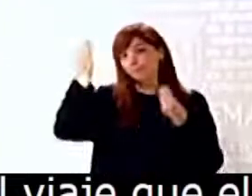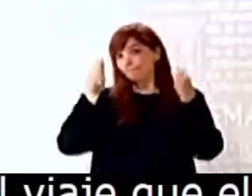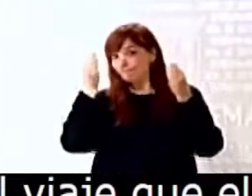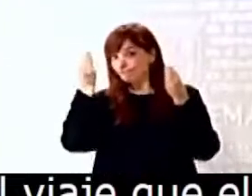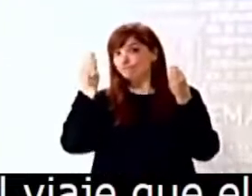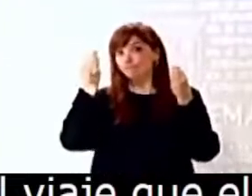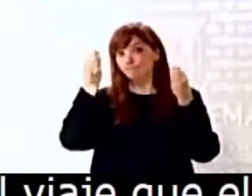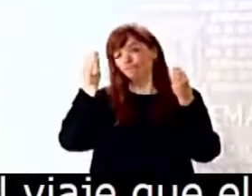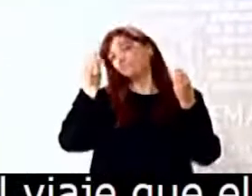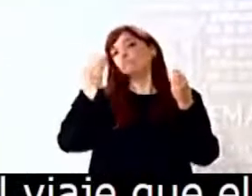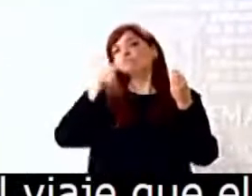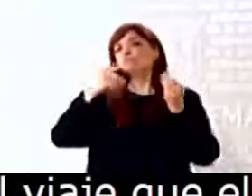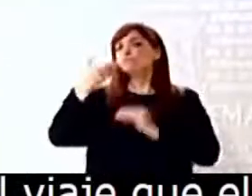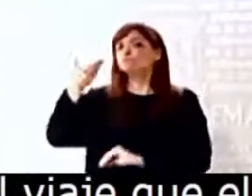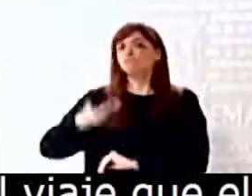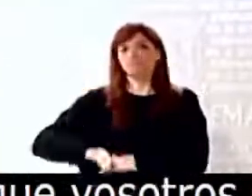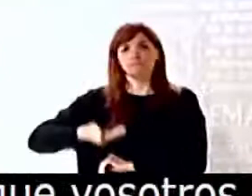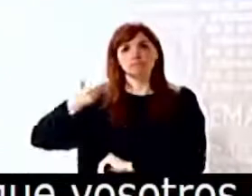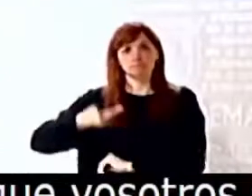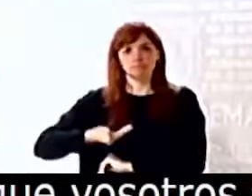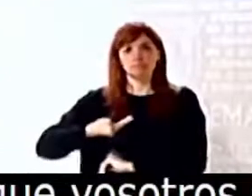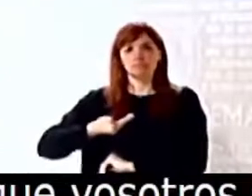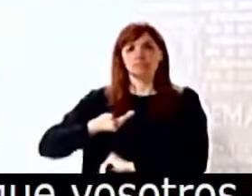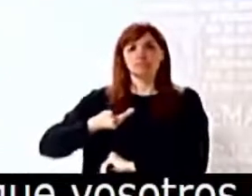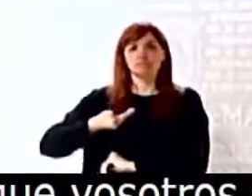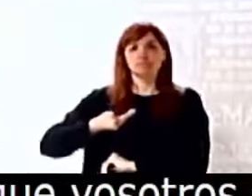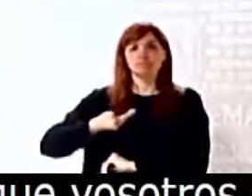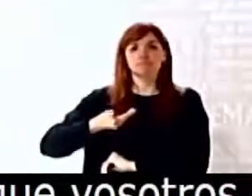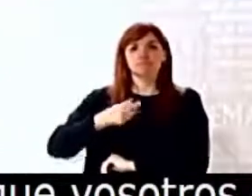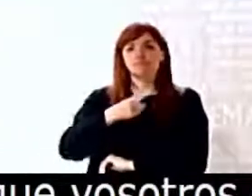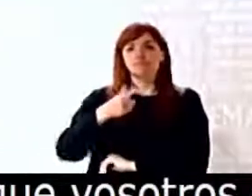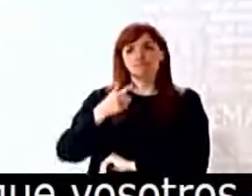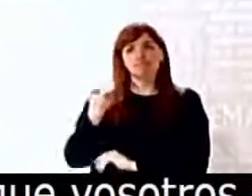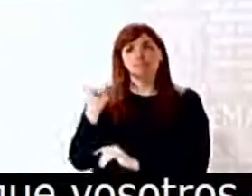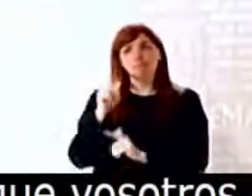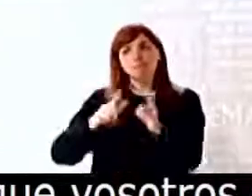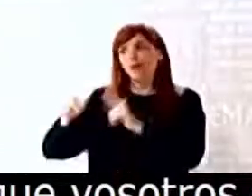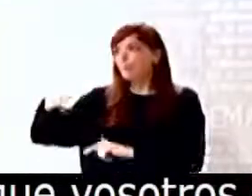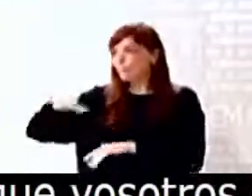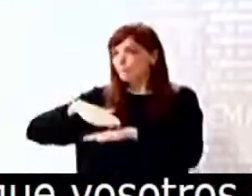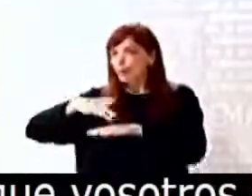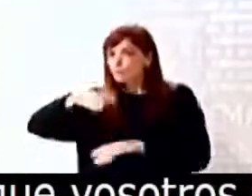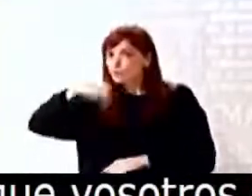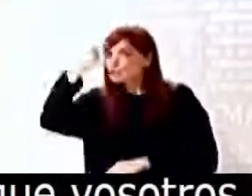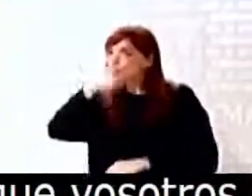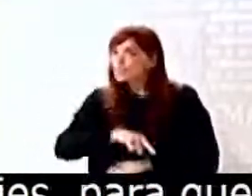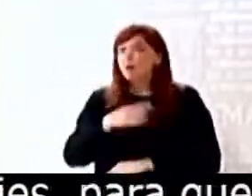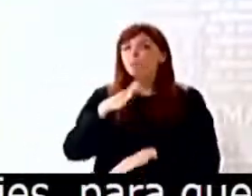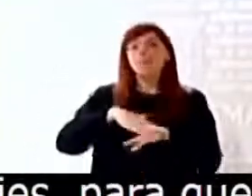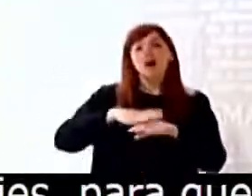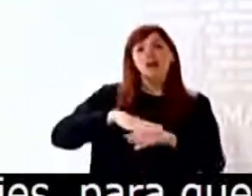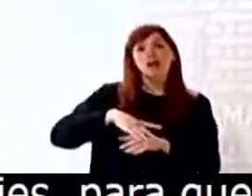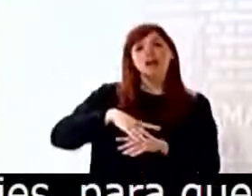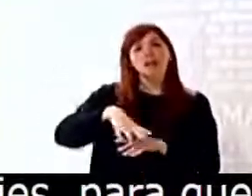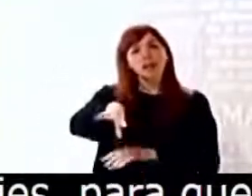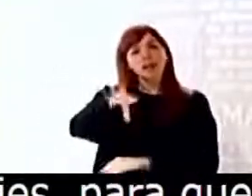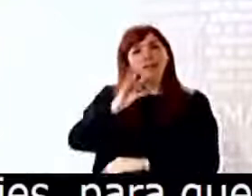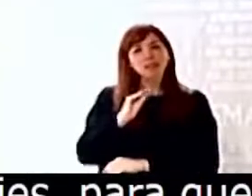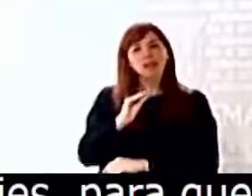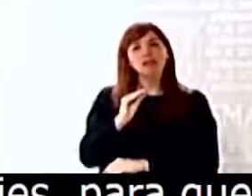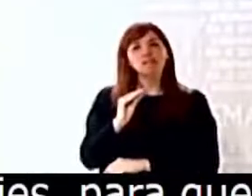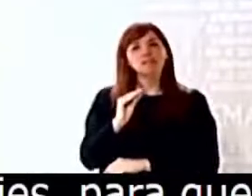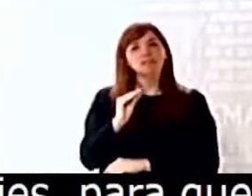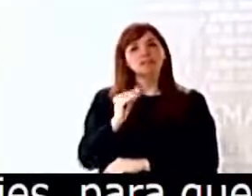idea de la importancia de este tipo de viajes, para que nos hagamos una idea de la importancia